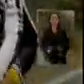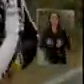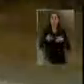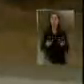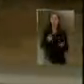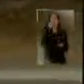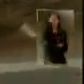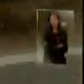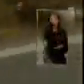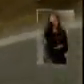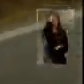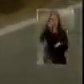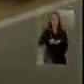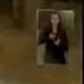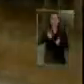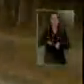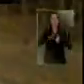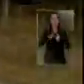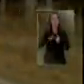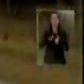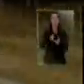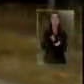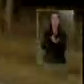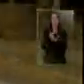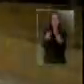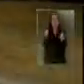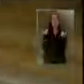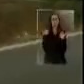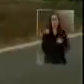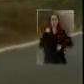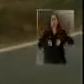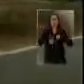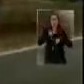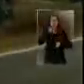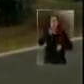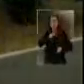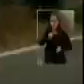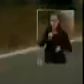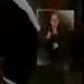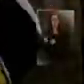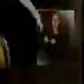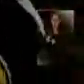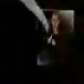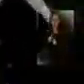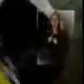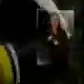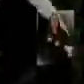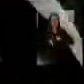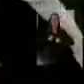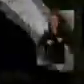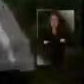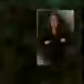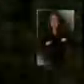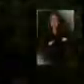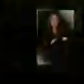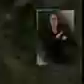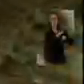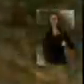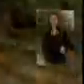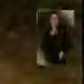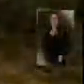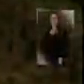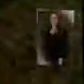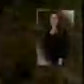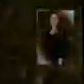Ahora es marzo del 2016 y Enzo comienza el entrenamiento para su próximo desafío. Subir pedaleando hasta Portillo,